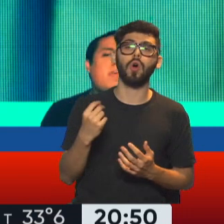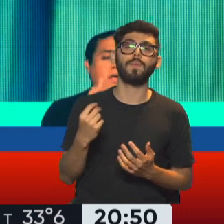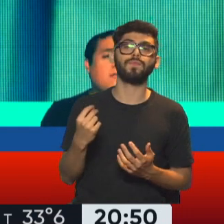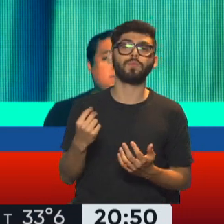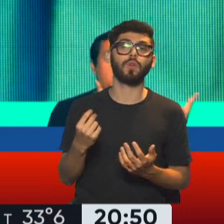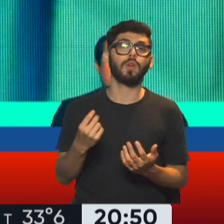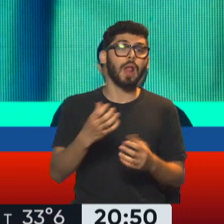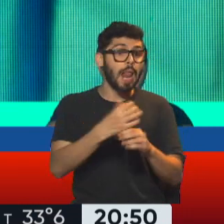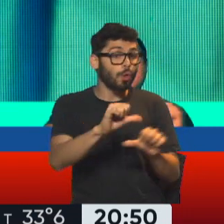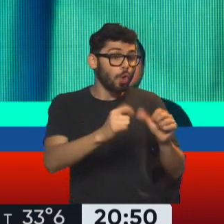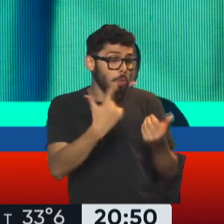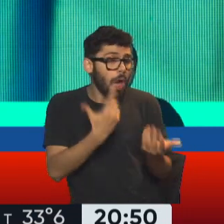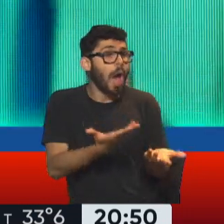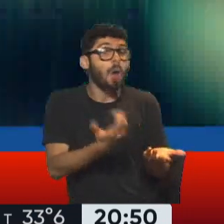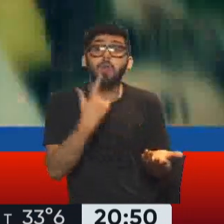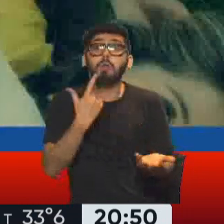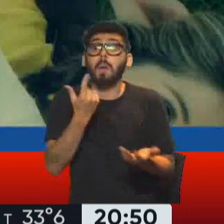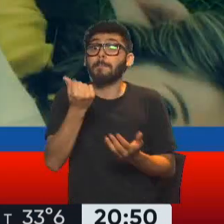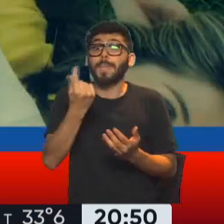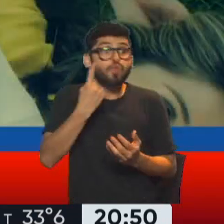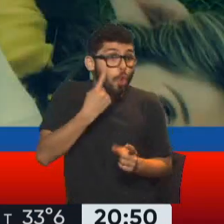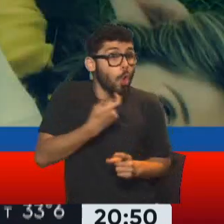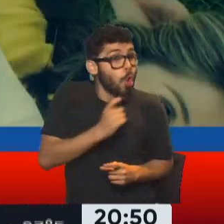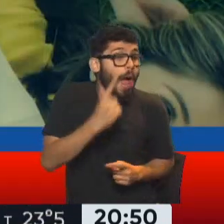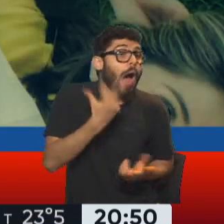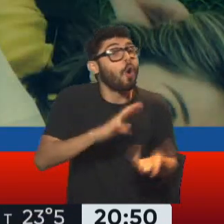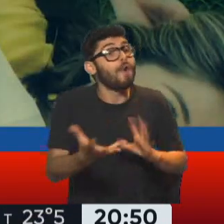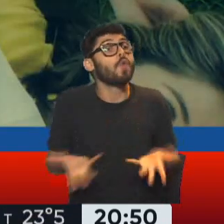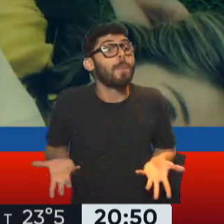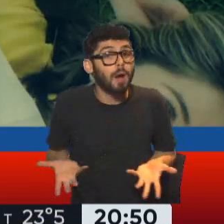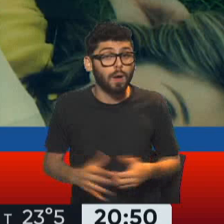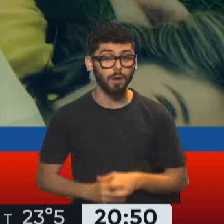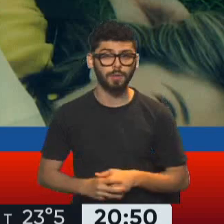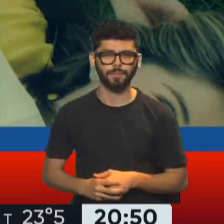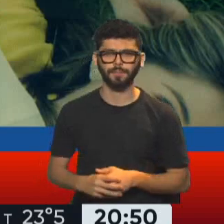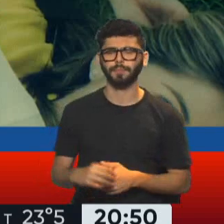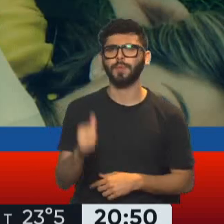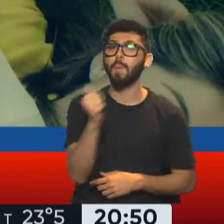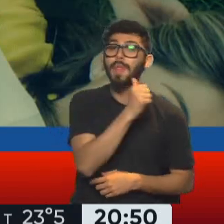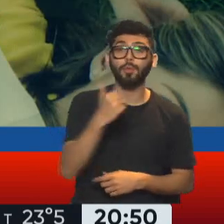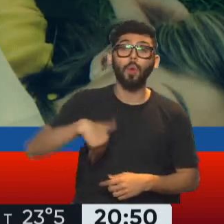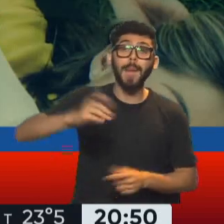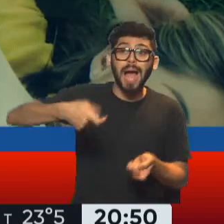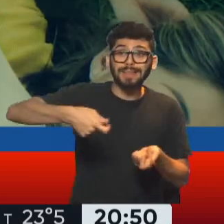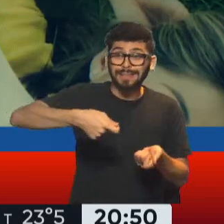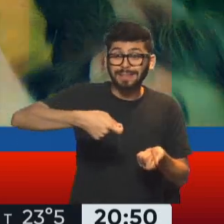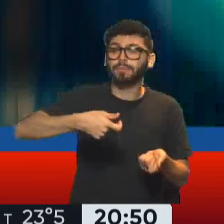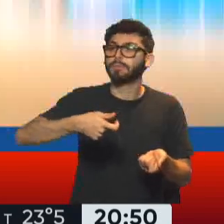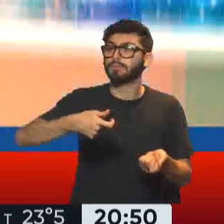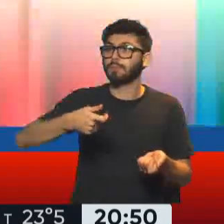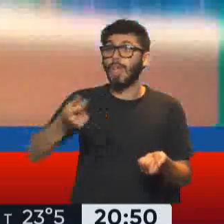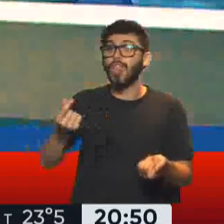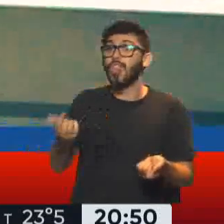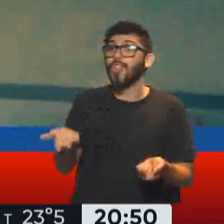los laboratorios para que digan, bueno, a ver, propongan otra cosa. Sí. Los medicamentos más usados hoy en Argentina están aumentando por sobre la inflación en forma